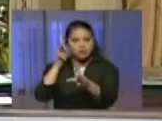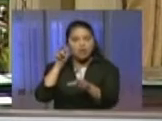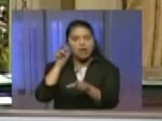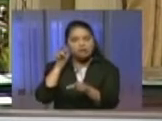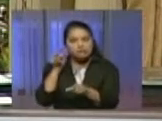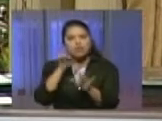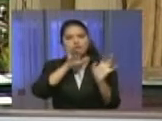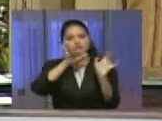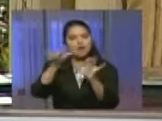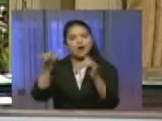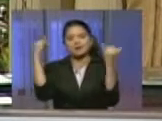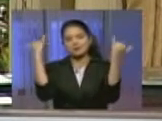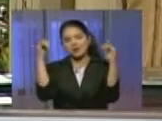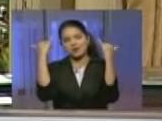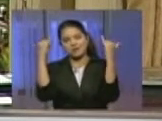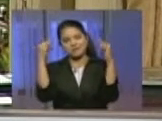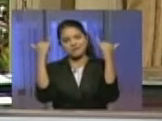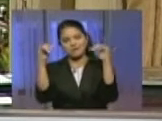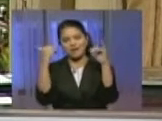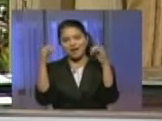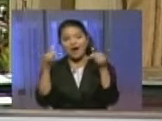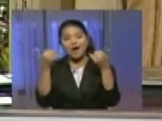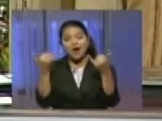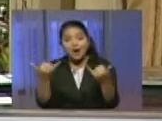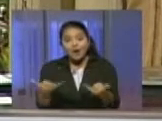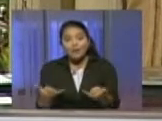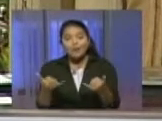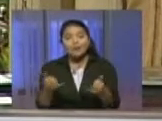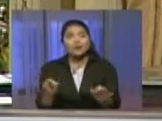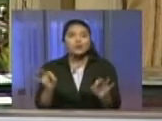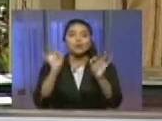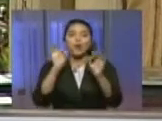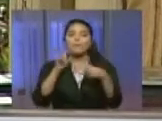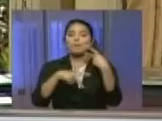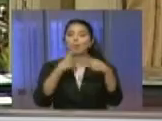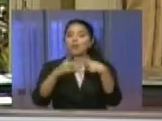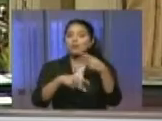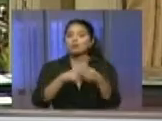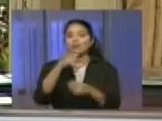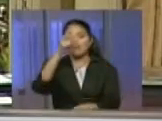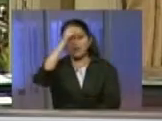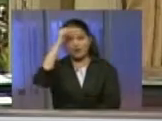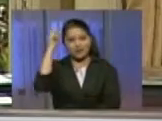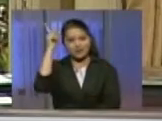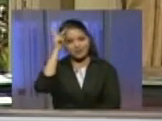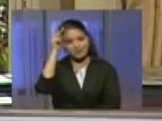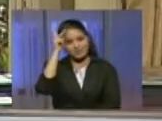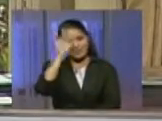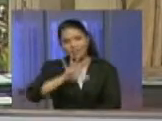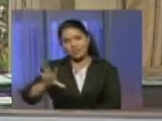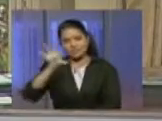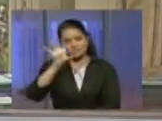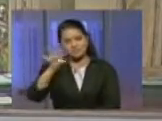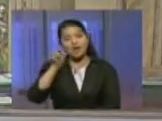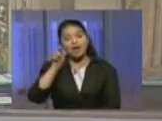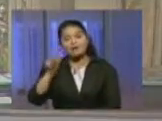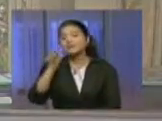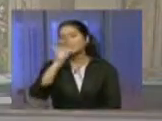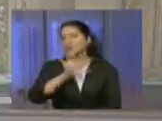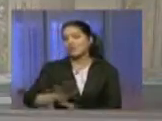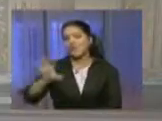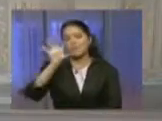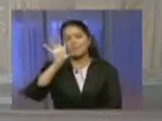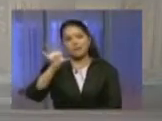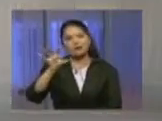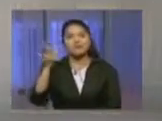en la celebración de las jornada Expo productiva indígenas de la amazonas y de todo el país han